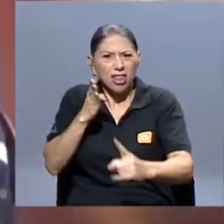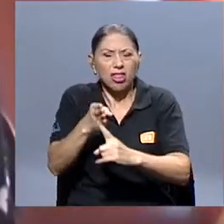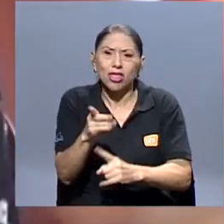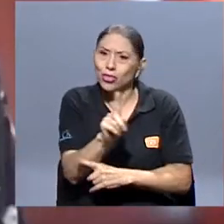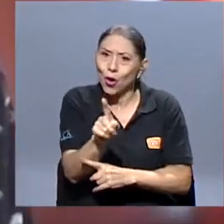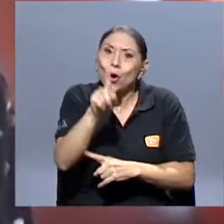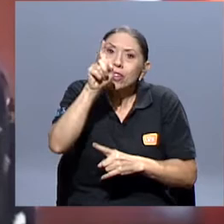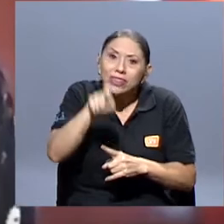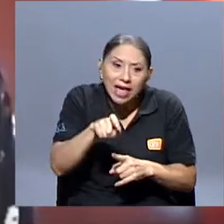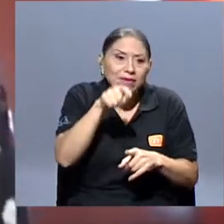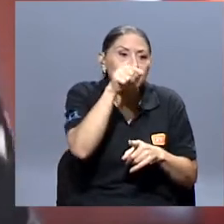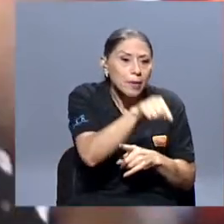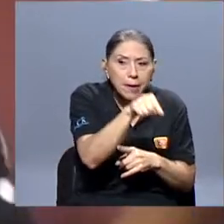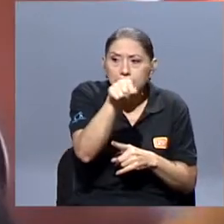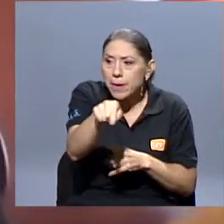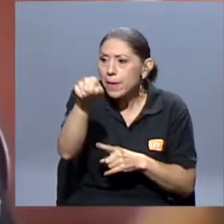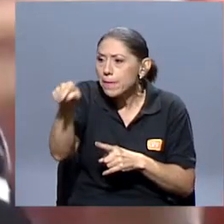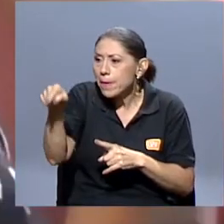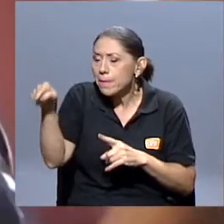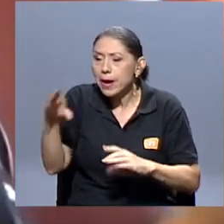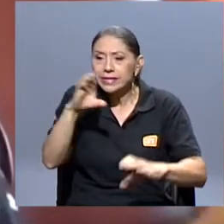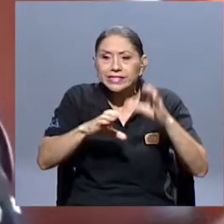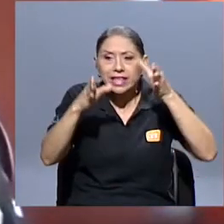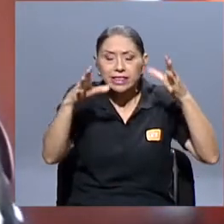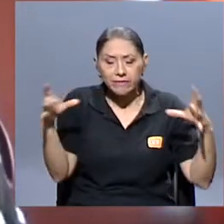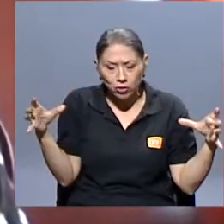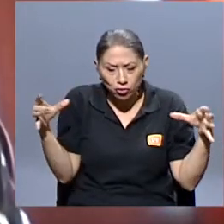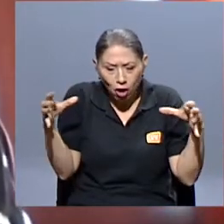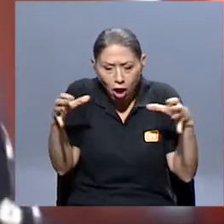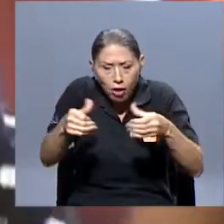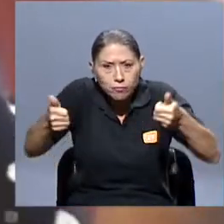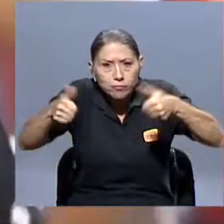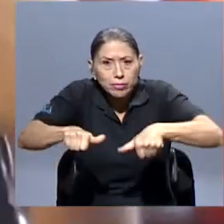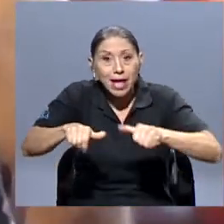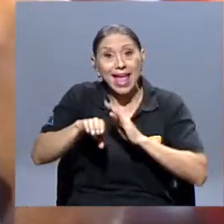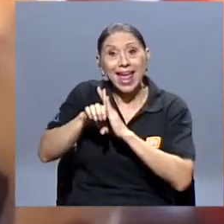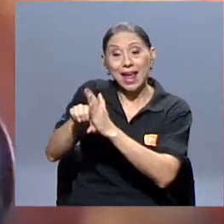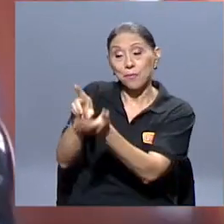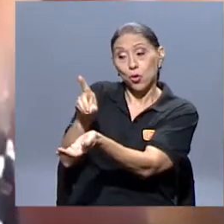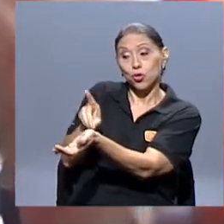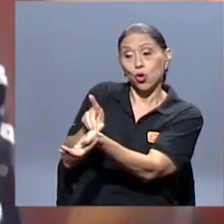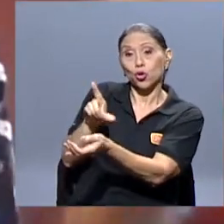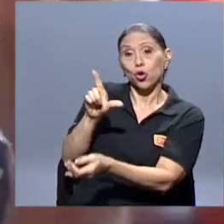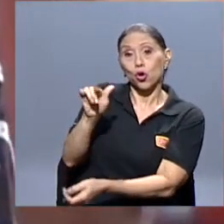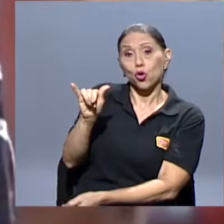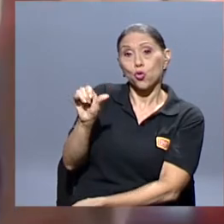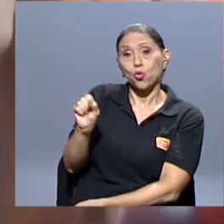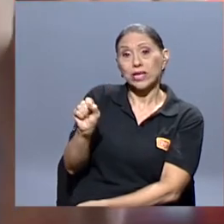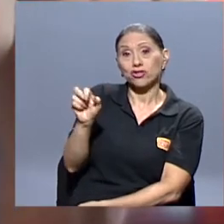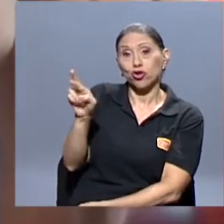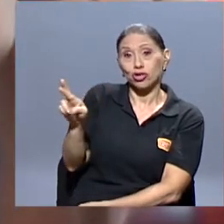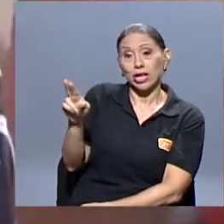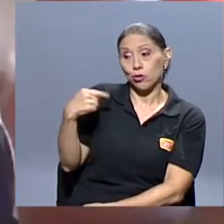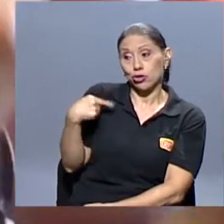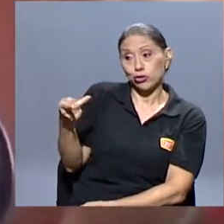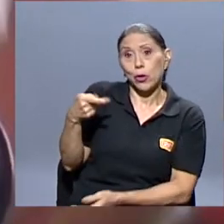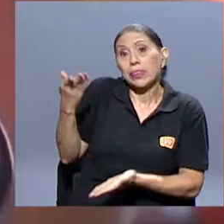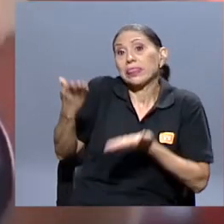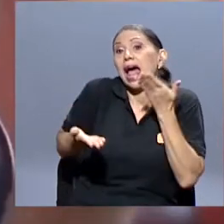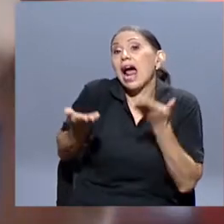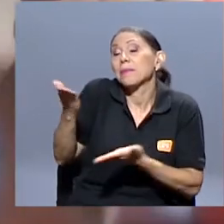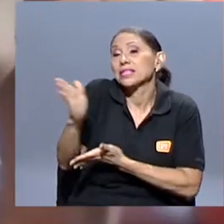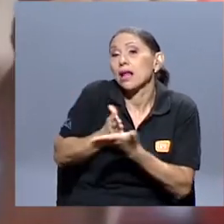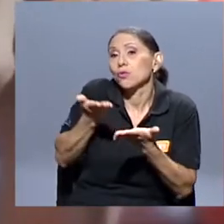por consenso de varios grupos de científicos. Por ejemplo, el doctor Luis Rosero y yo podemos estar en desacuerdo en ciertos aspectos,